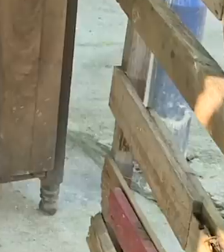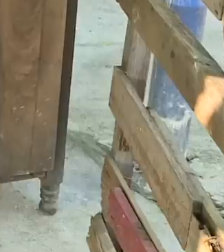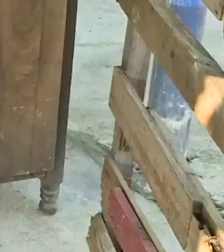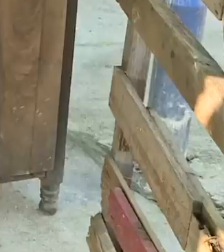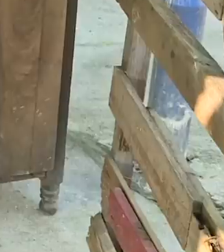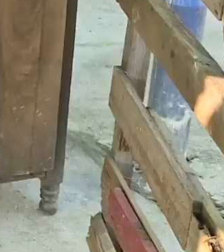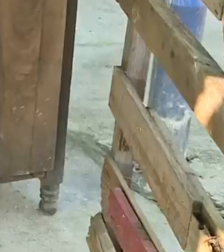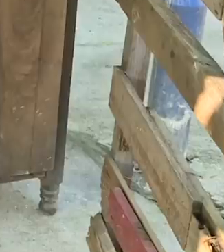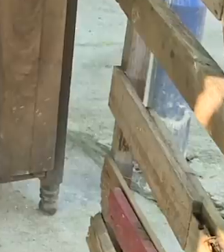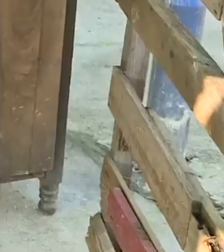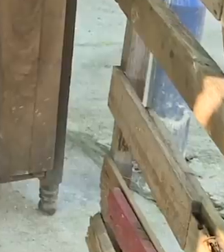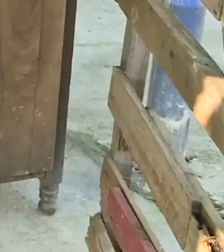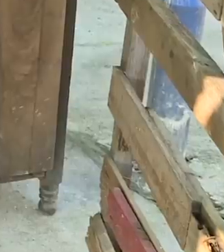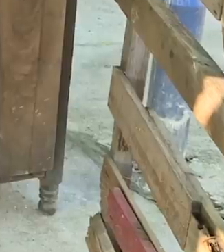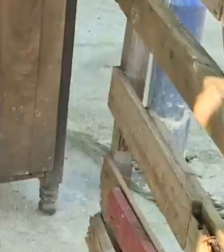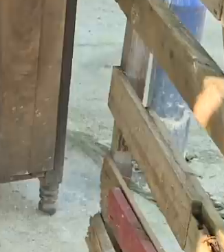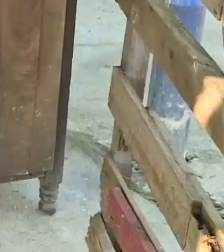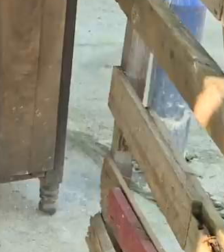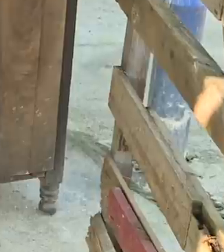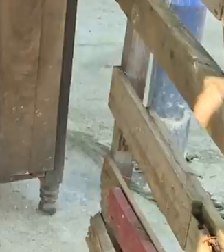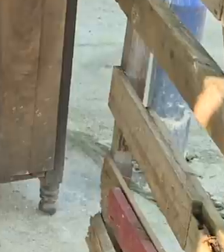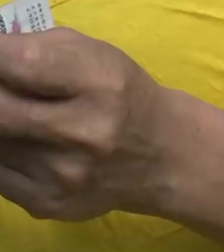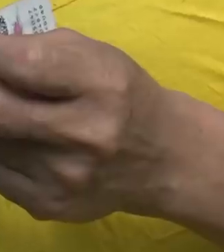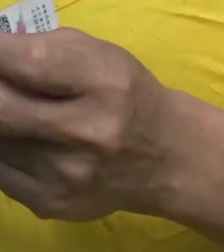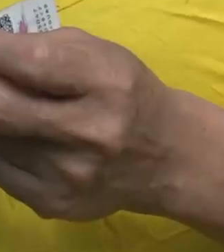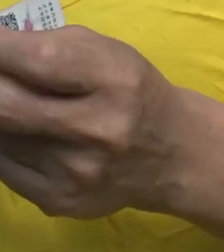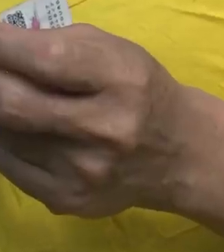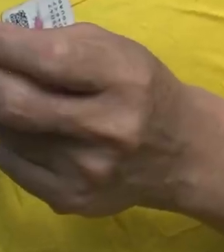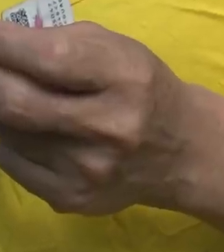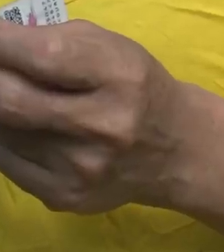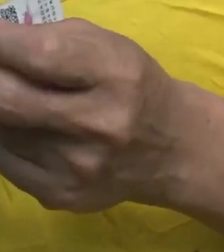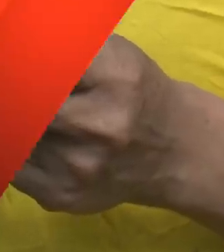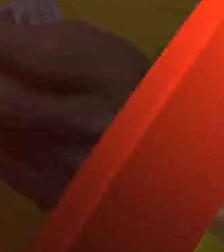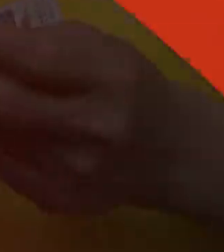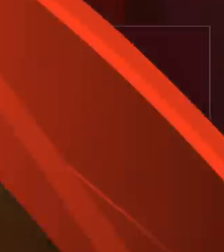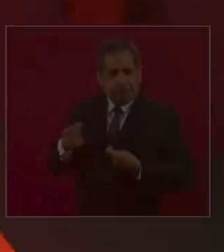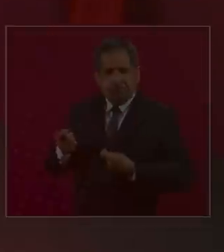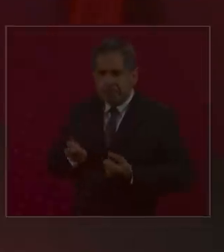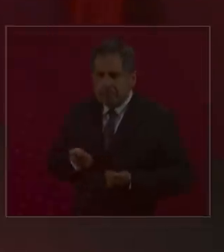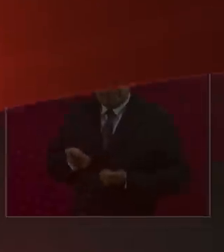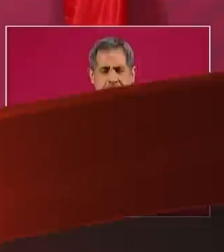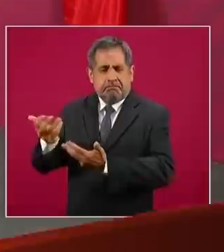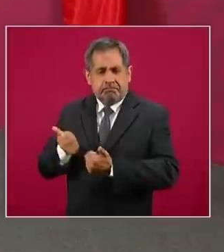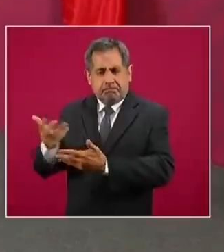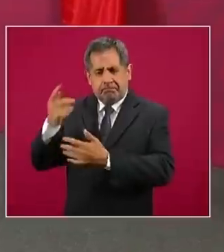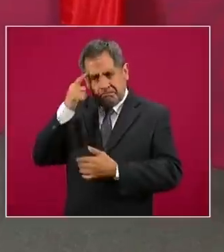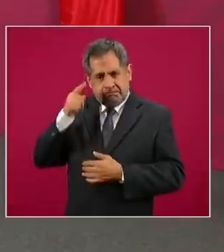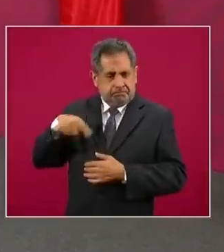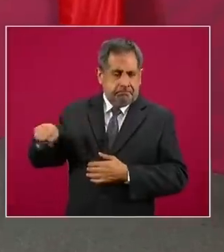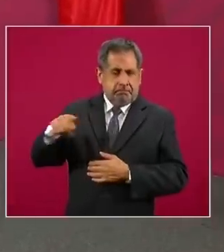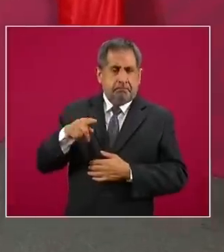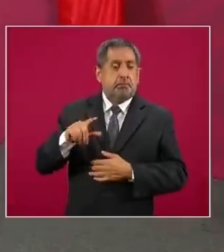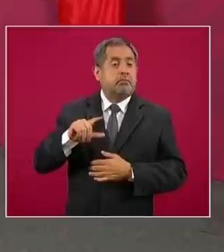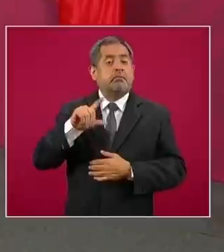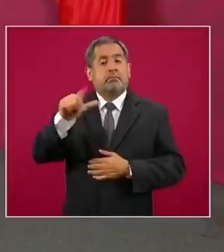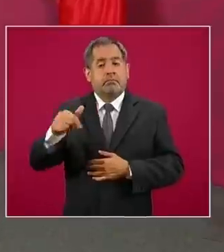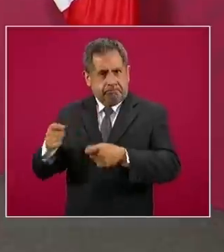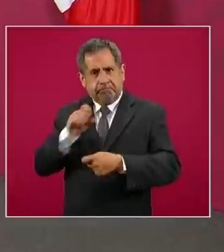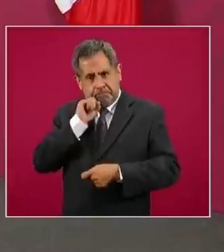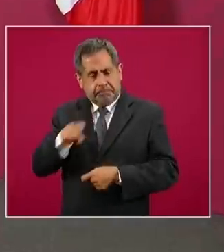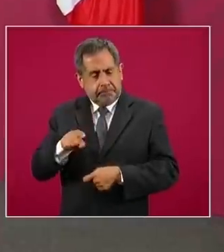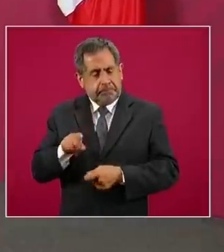ellas. Estos apoyos se entregarán de forma directa y sin intermediarios. Luego va a haber un